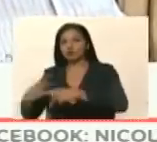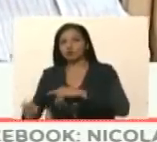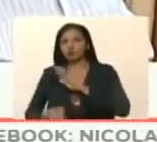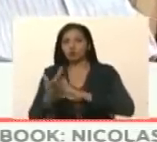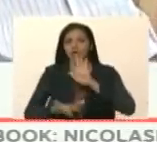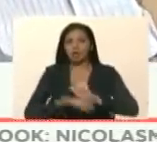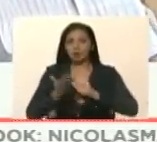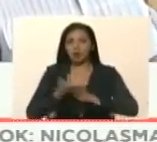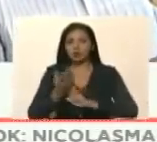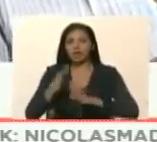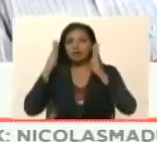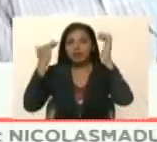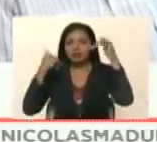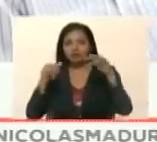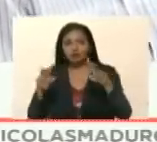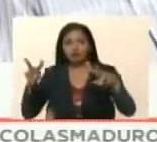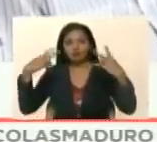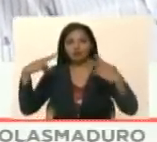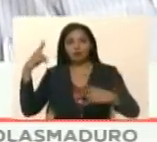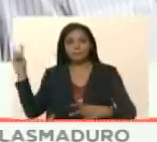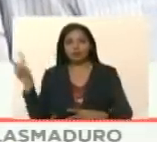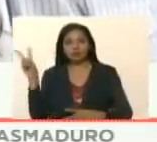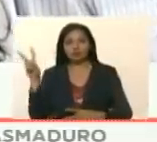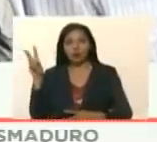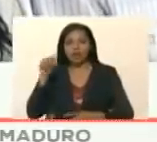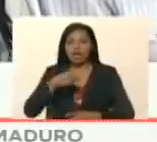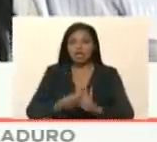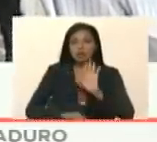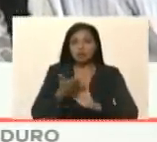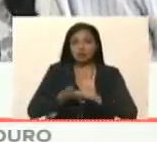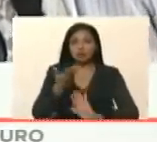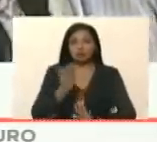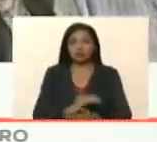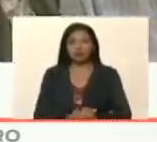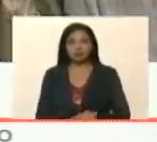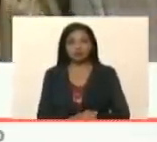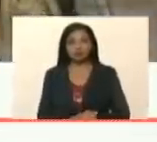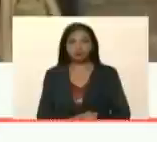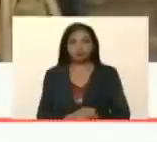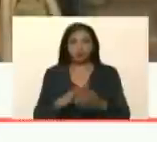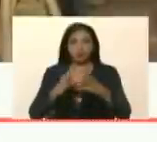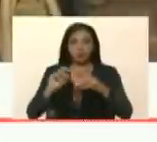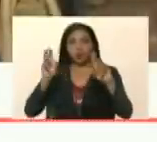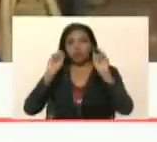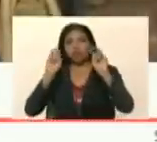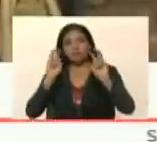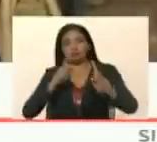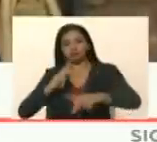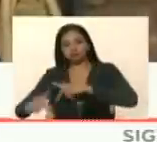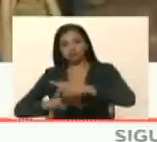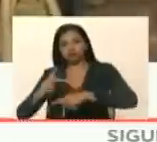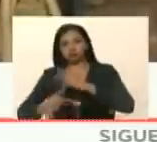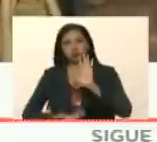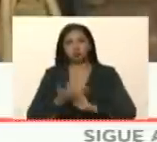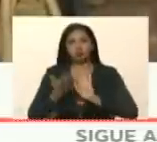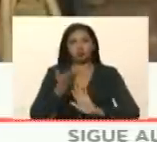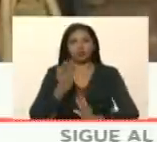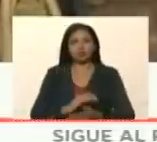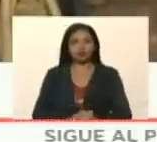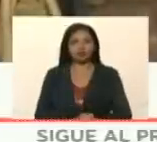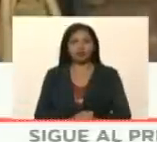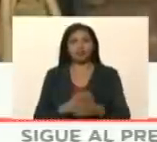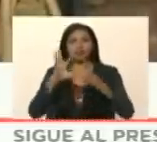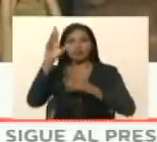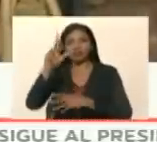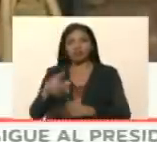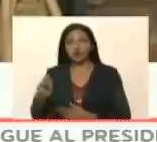importante. Atención Venezuela, muy importante. Todo el tema de la producción. Todos los